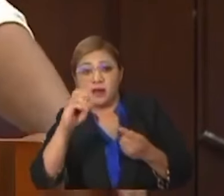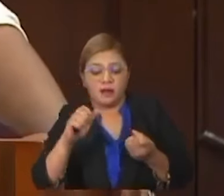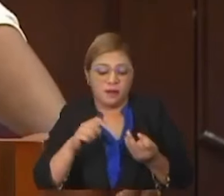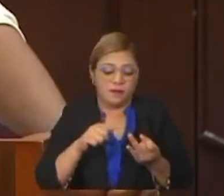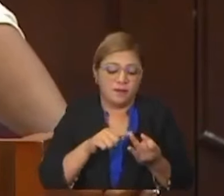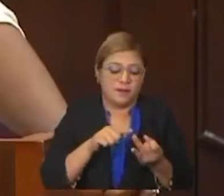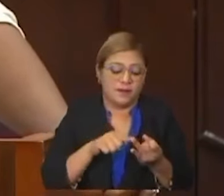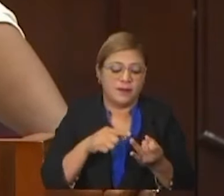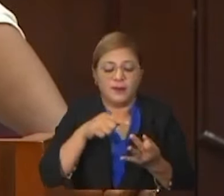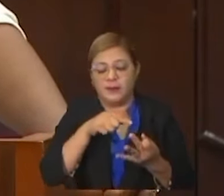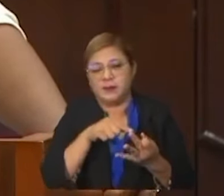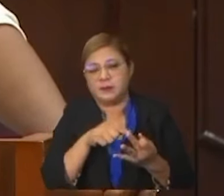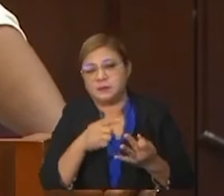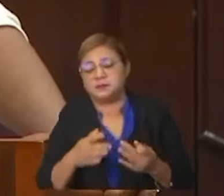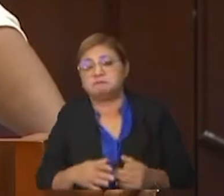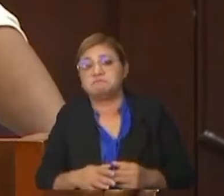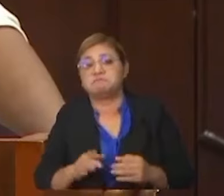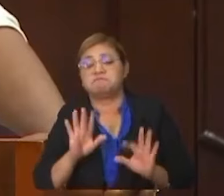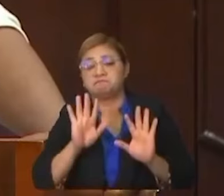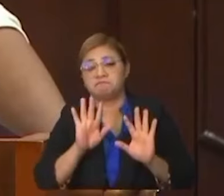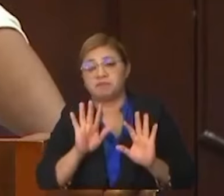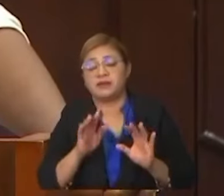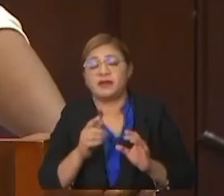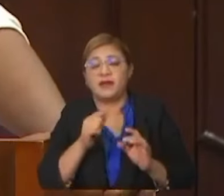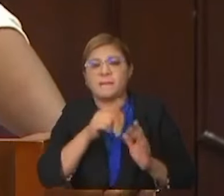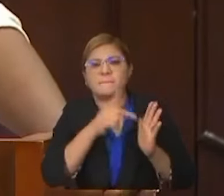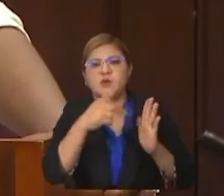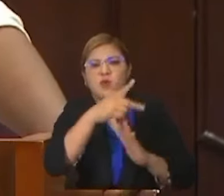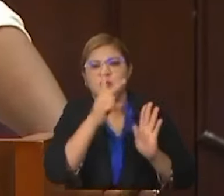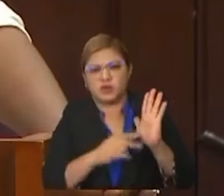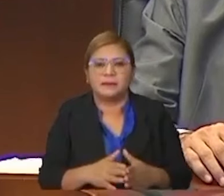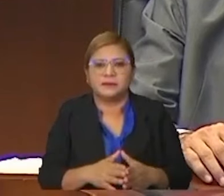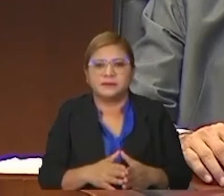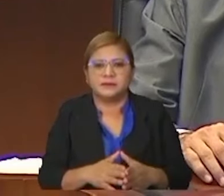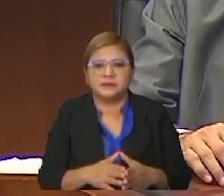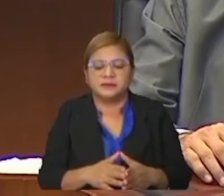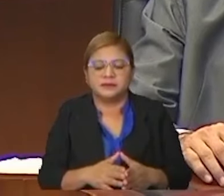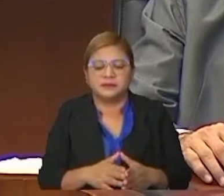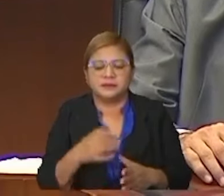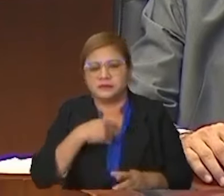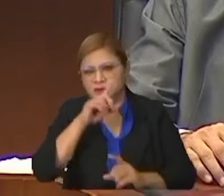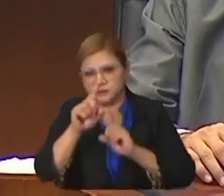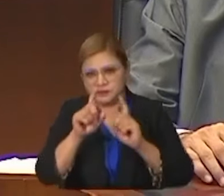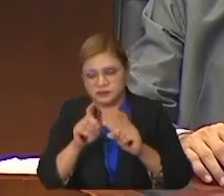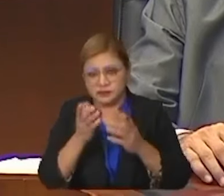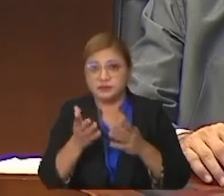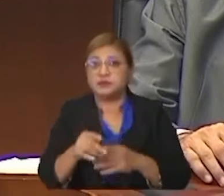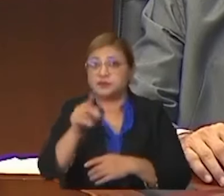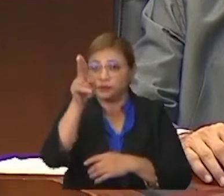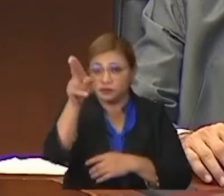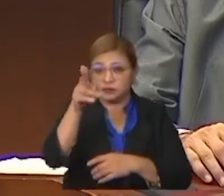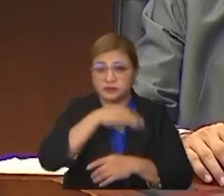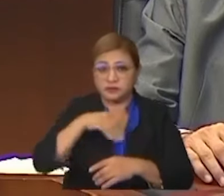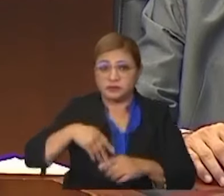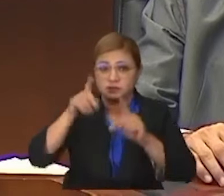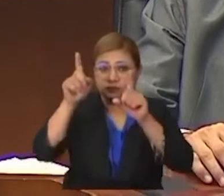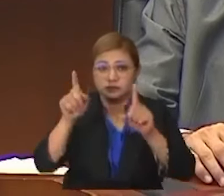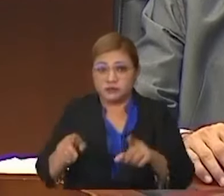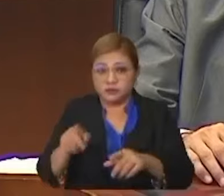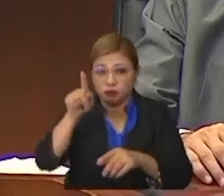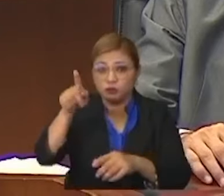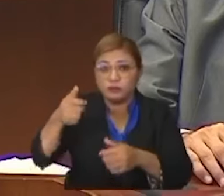director de IFARU trabajando un proyecto que va a traer próximamente la Asamblea. ¿Usted estaría de acuerdo con que nosotros en este